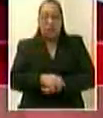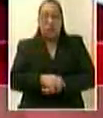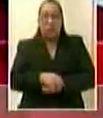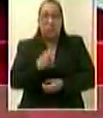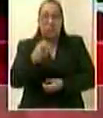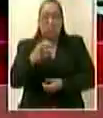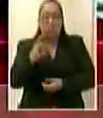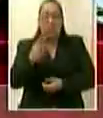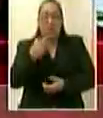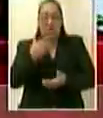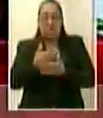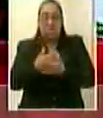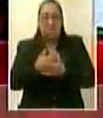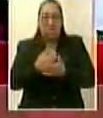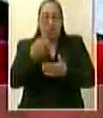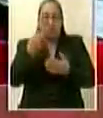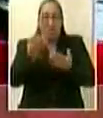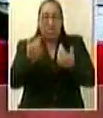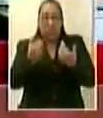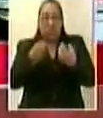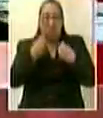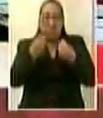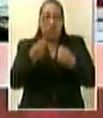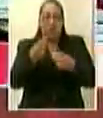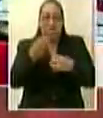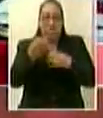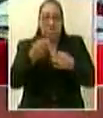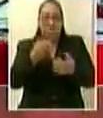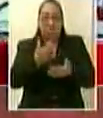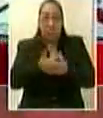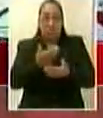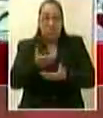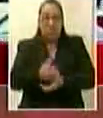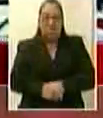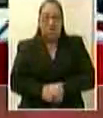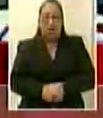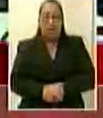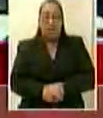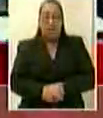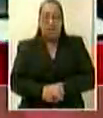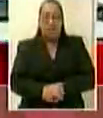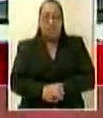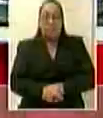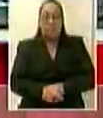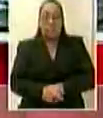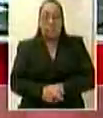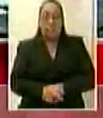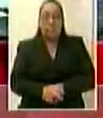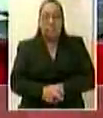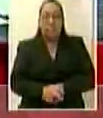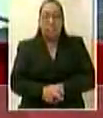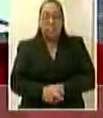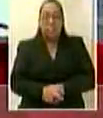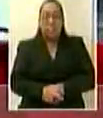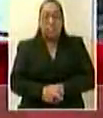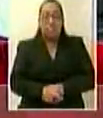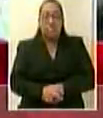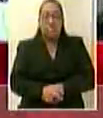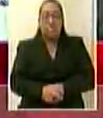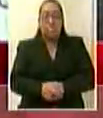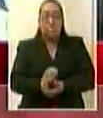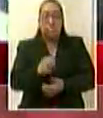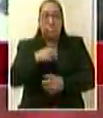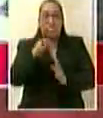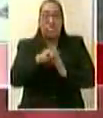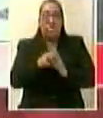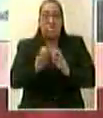bueno, agradezco por darme esta oportunidad de poder sustentar este proyecto de suma importancia para la región del